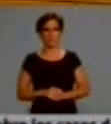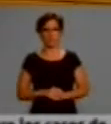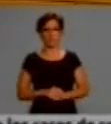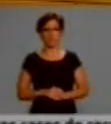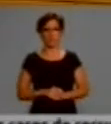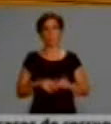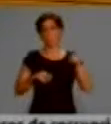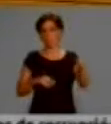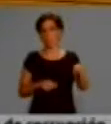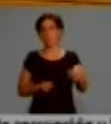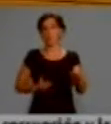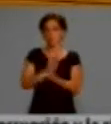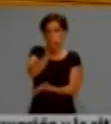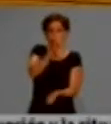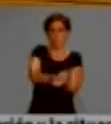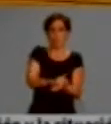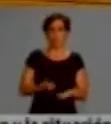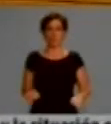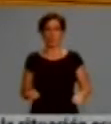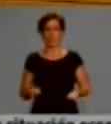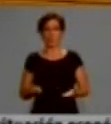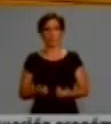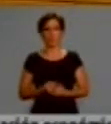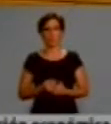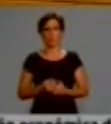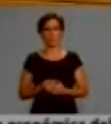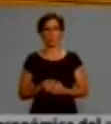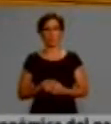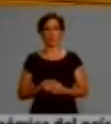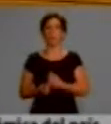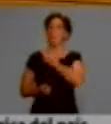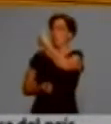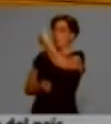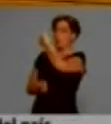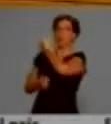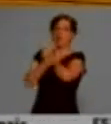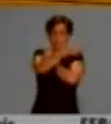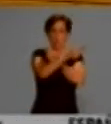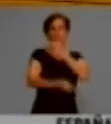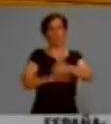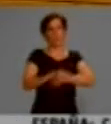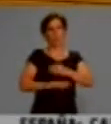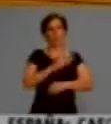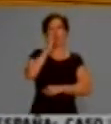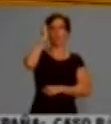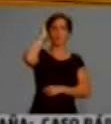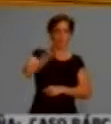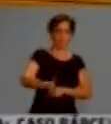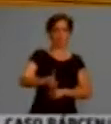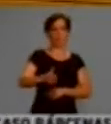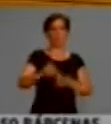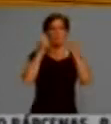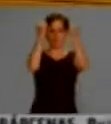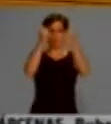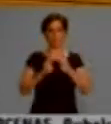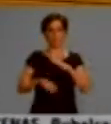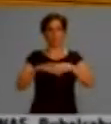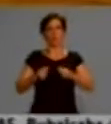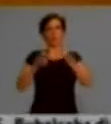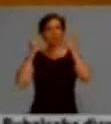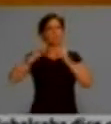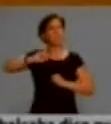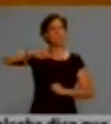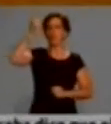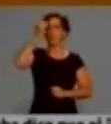Esta, otra más. No, quiero decir que interrupciones. Está haciendo usted daño a las instituciones democráticas. Por supuesto, a la imagen